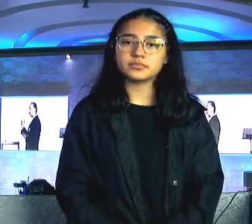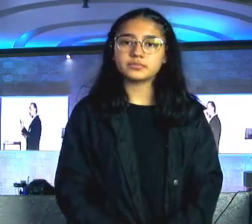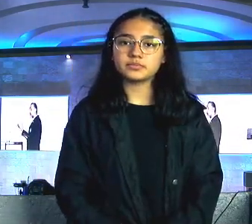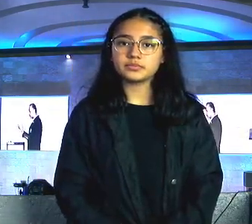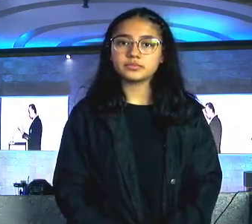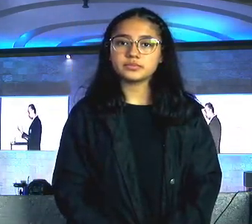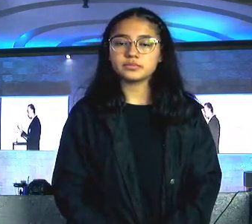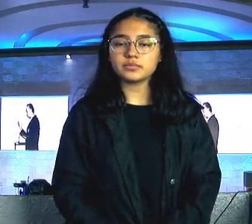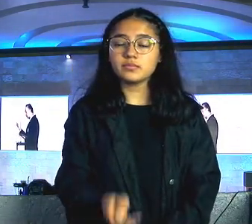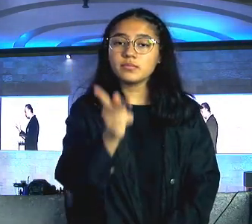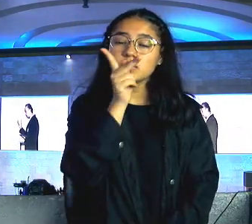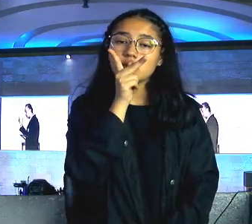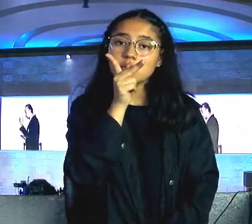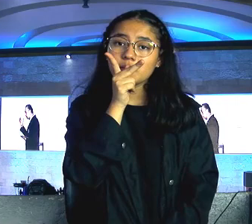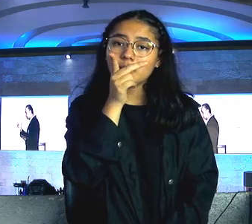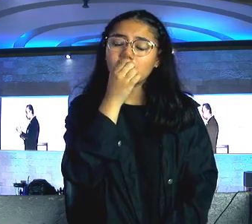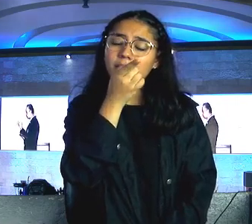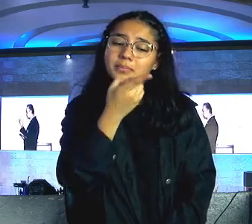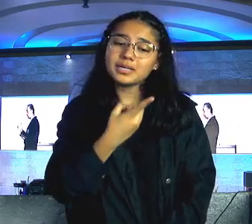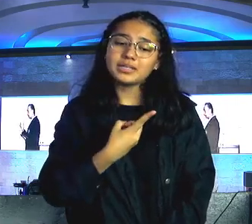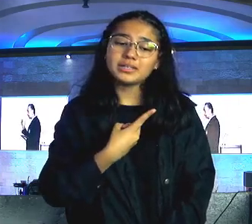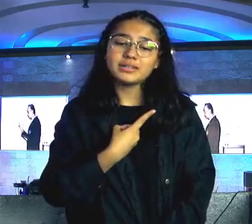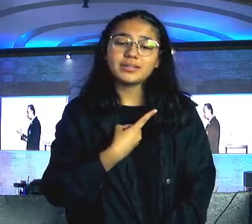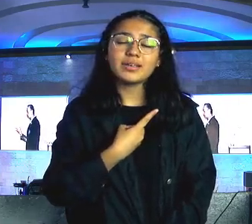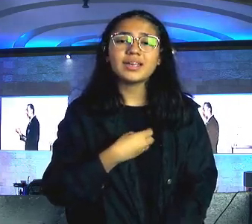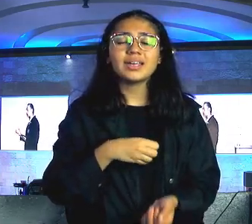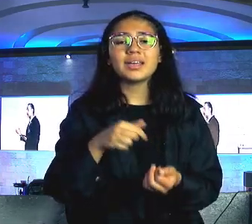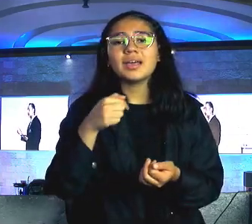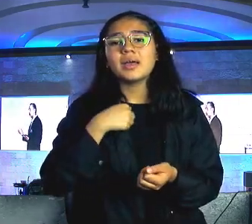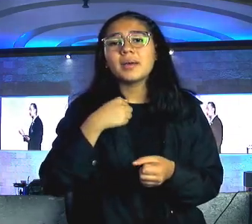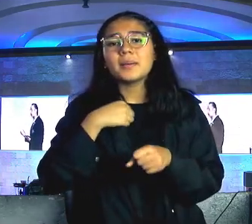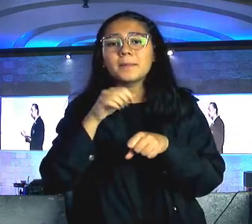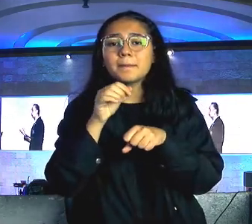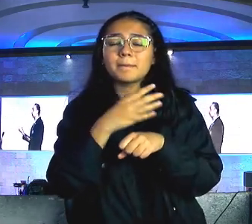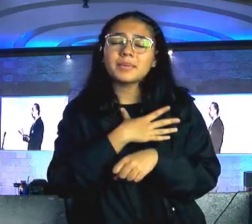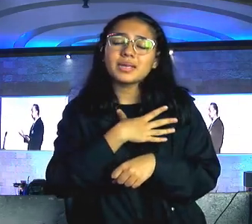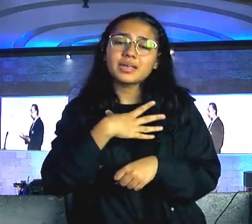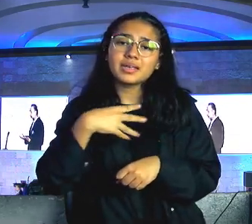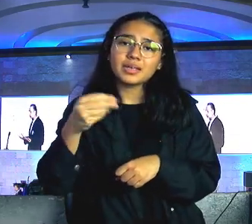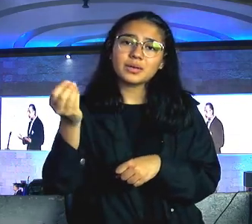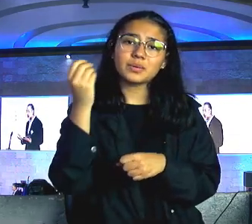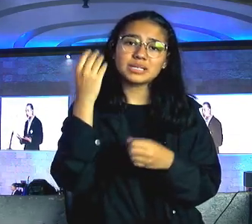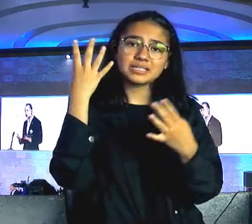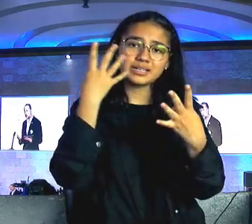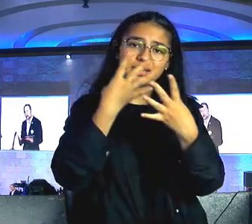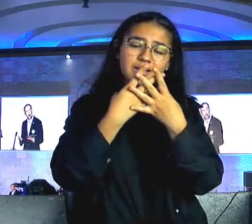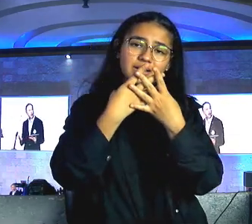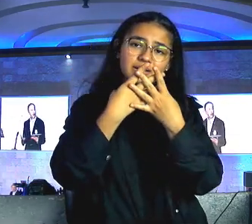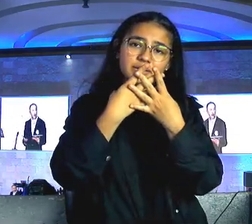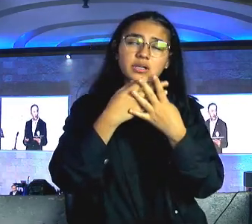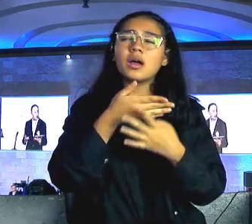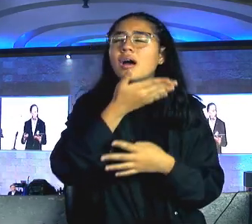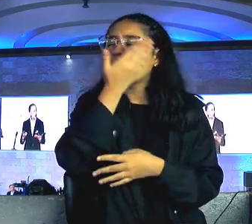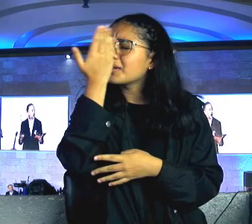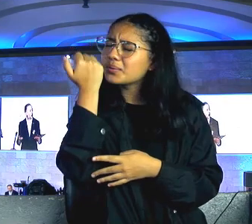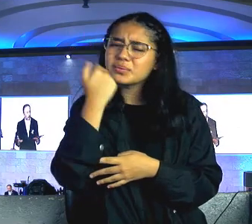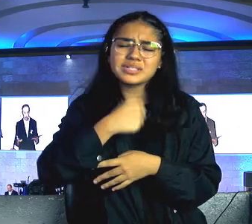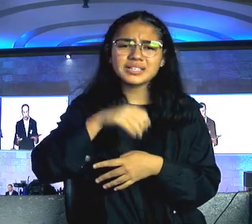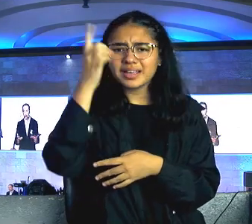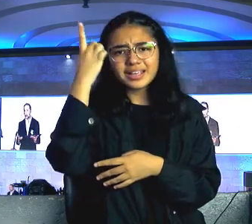Viene un padre y me dice: es que mi hijo está en la cárcel. ¿Y por qué está en la cárcel? No sé, hermano, Dios lo